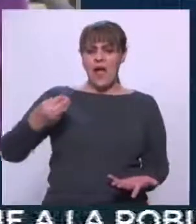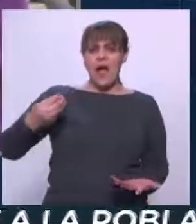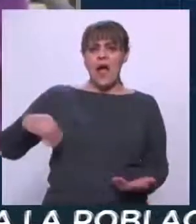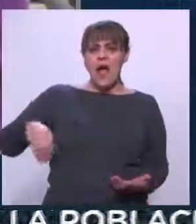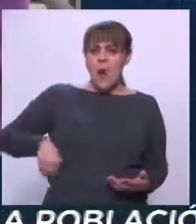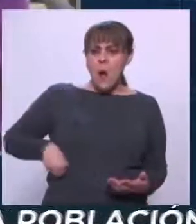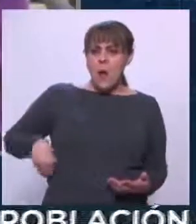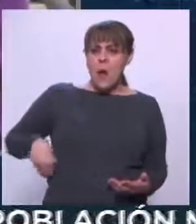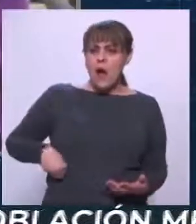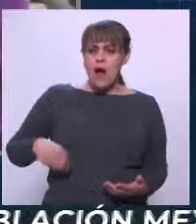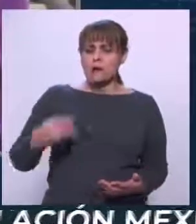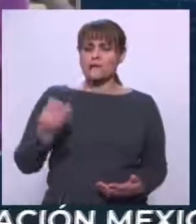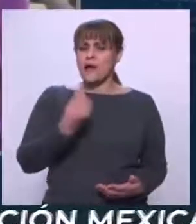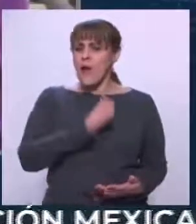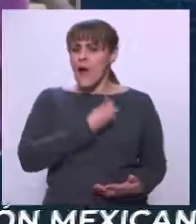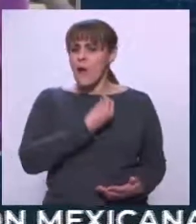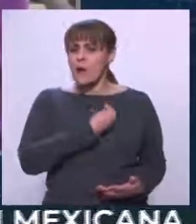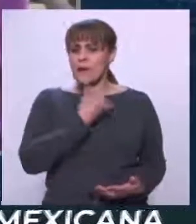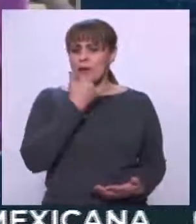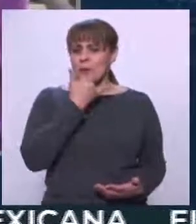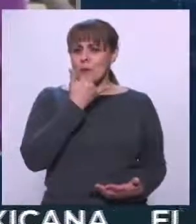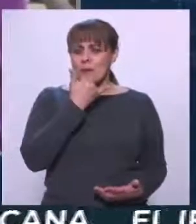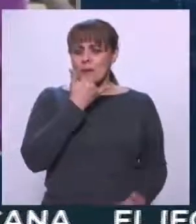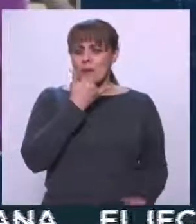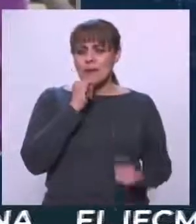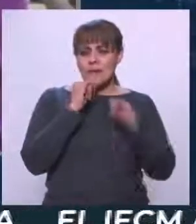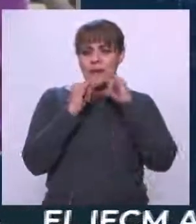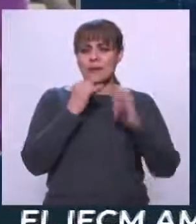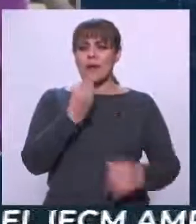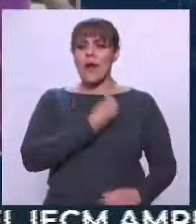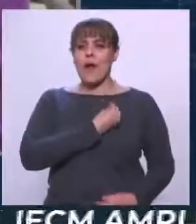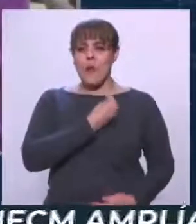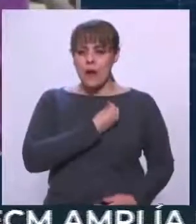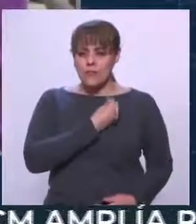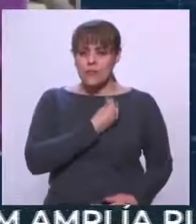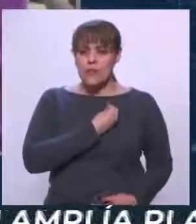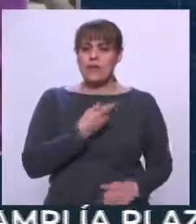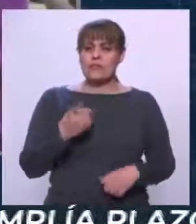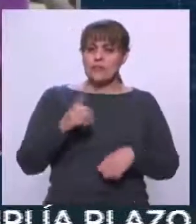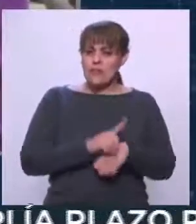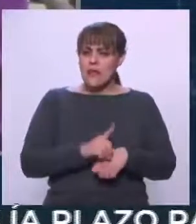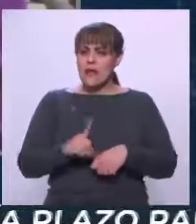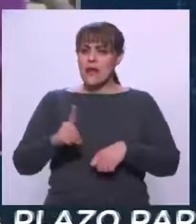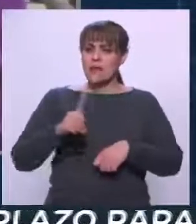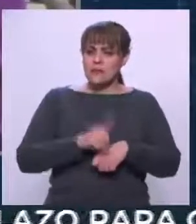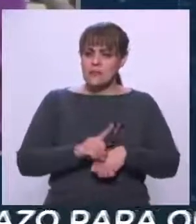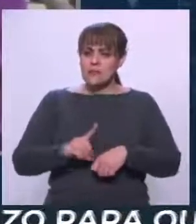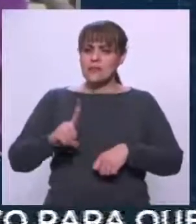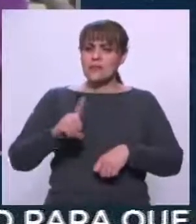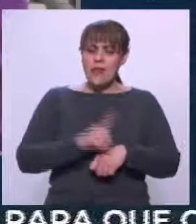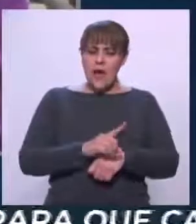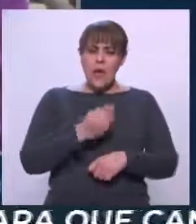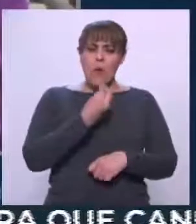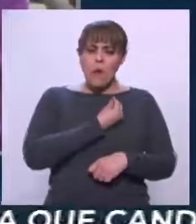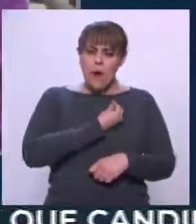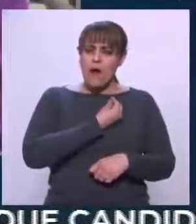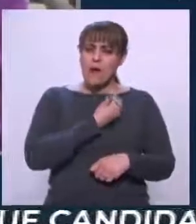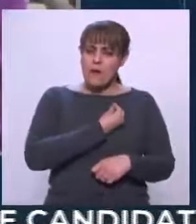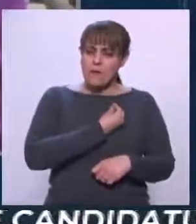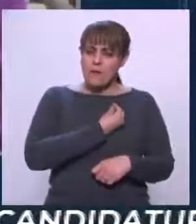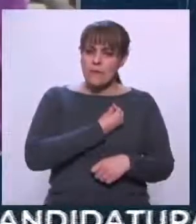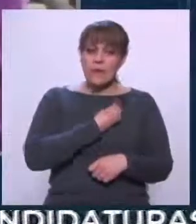con solo verlas a ellas todos esos días, y la actitud de Evangelina, que era una